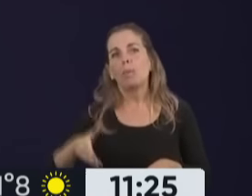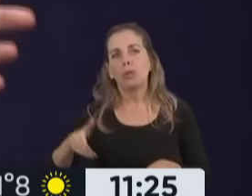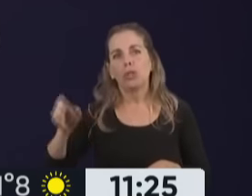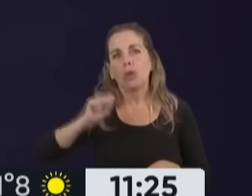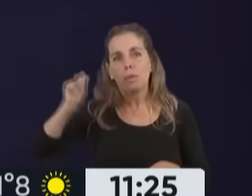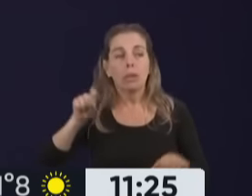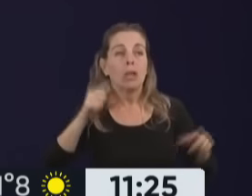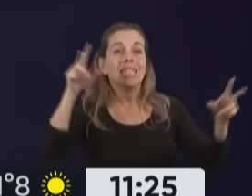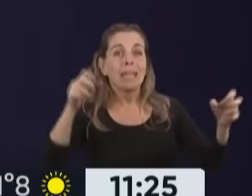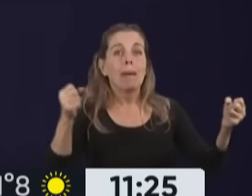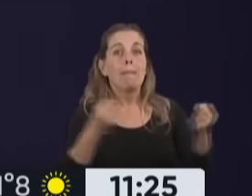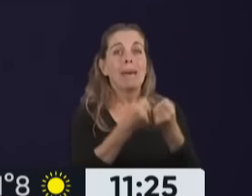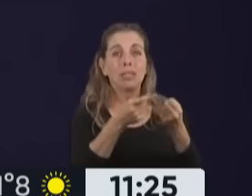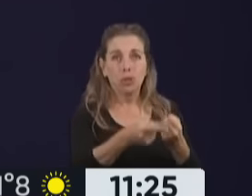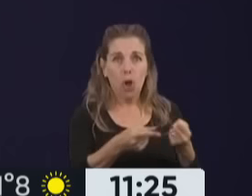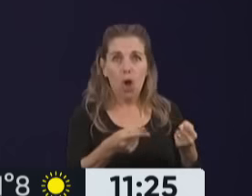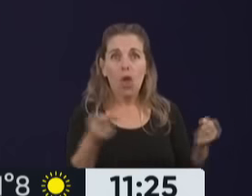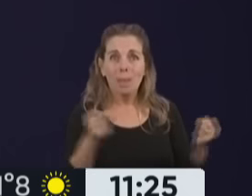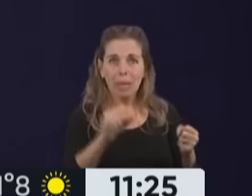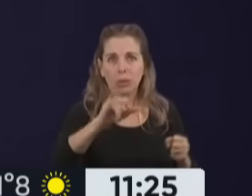Pacto de Mayo es el 25 de mayo.